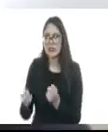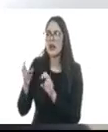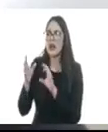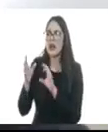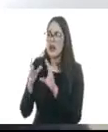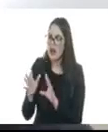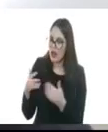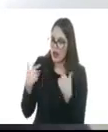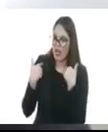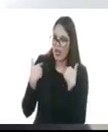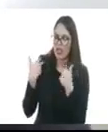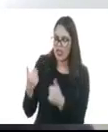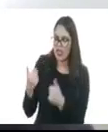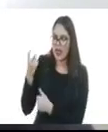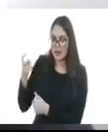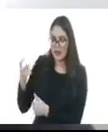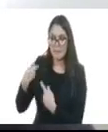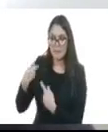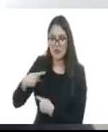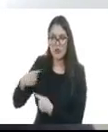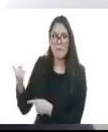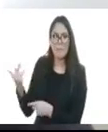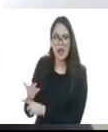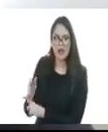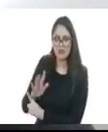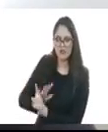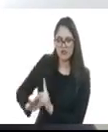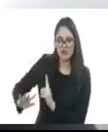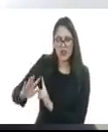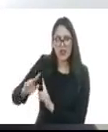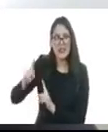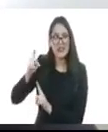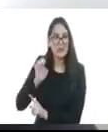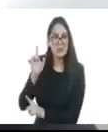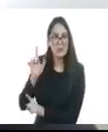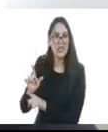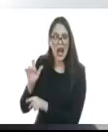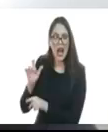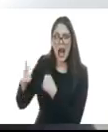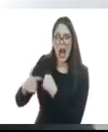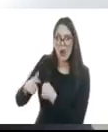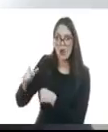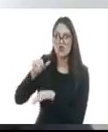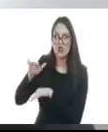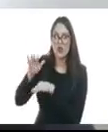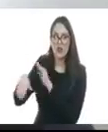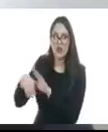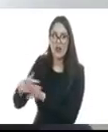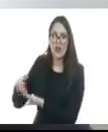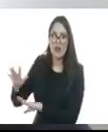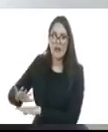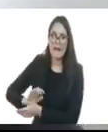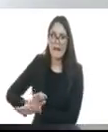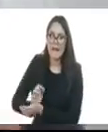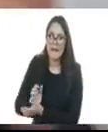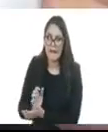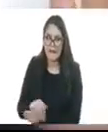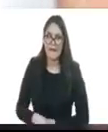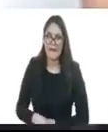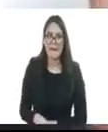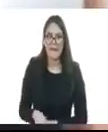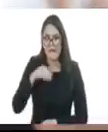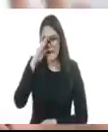social lo que sucede con temas muy concretos de discriminación. No estamos hablando del